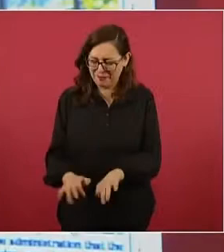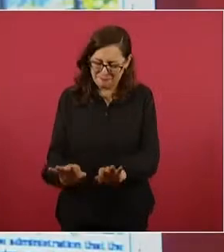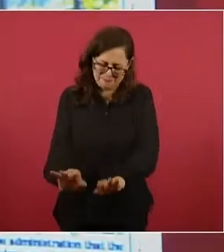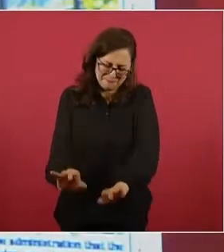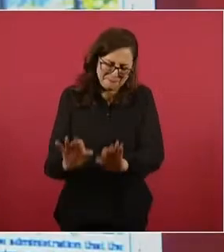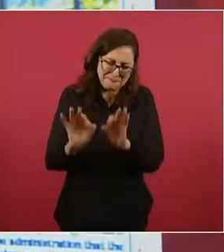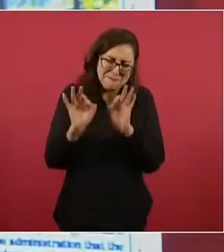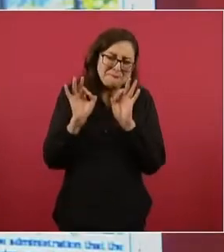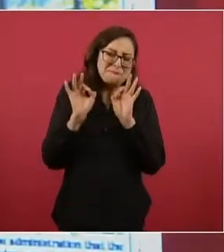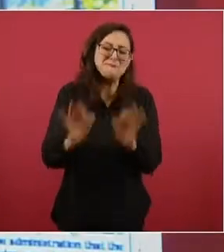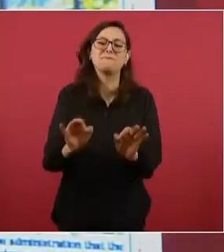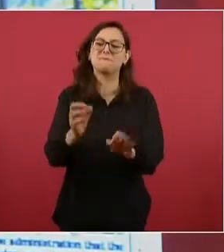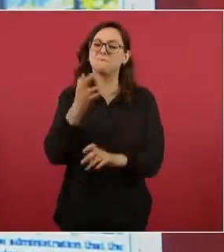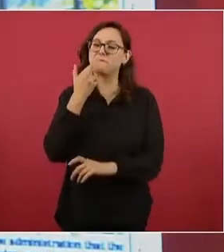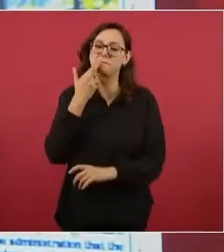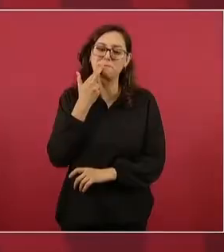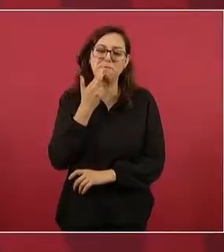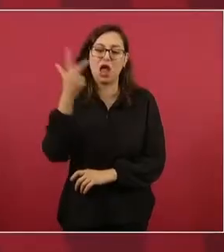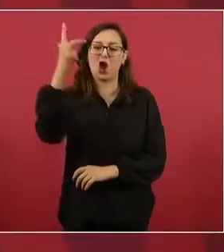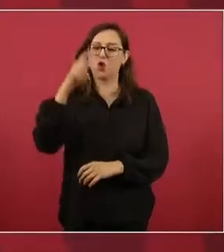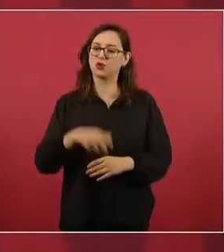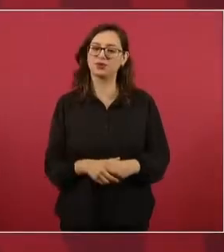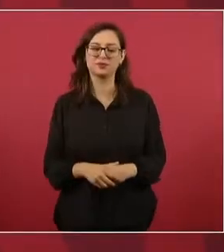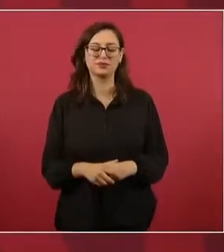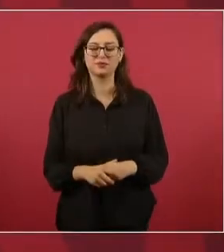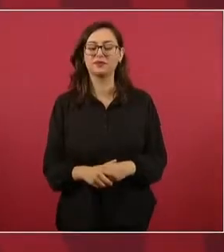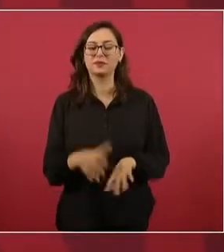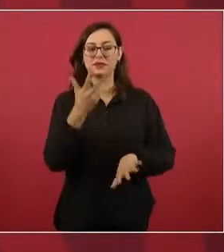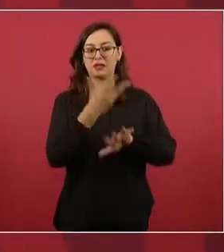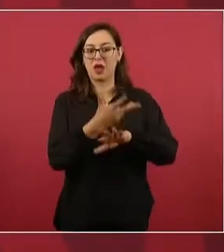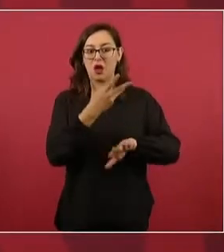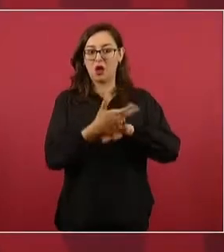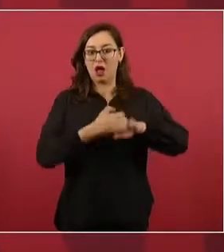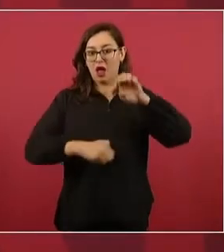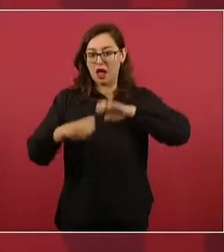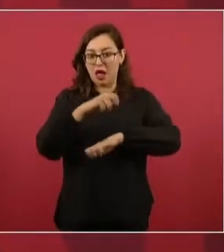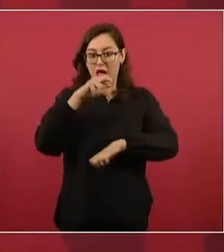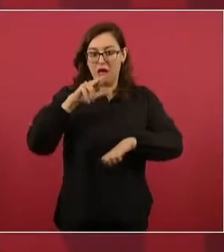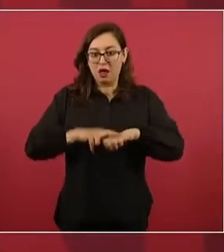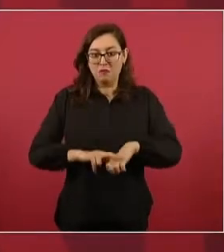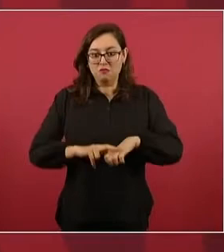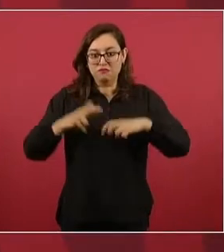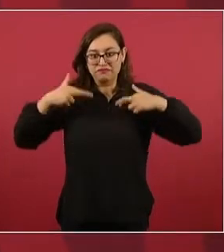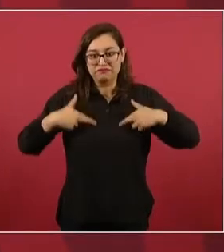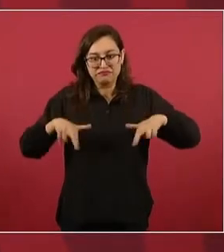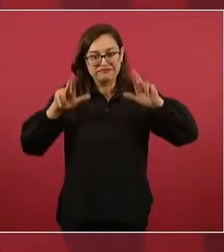que hemos tenido de los embajadores de Estados Unidos en México.